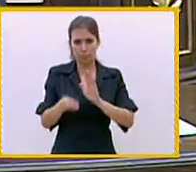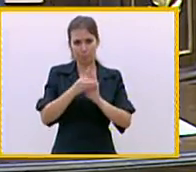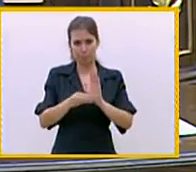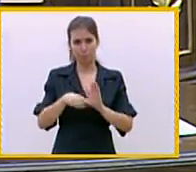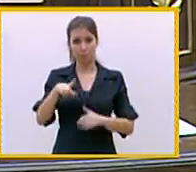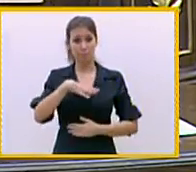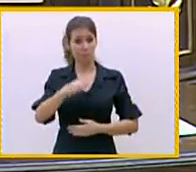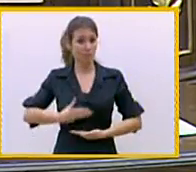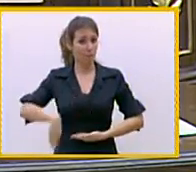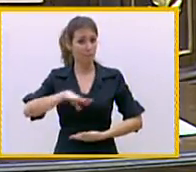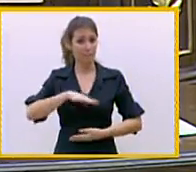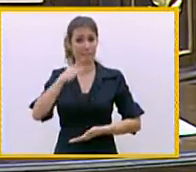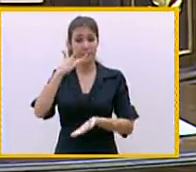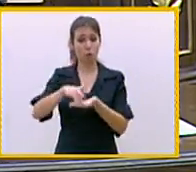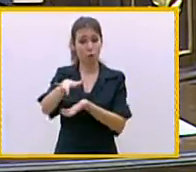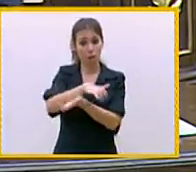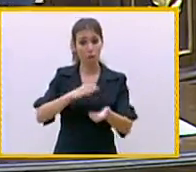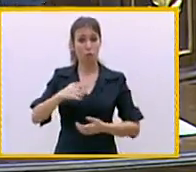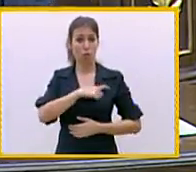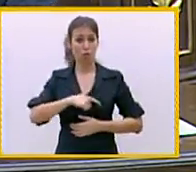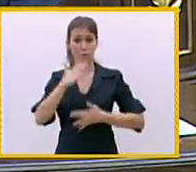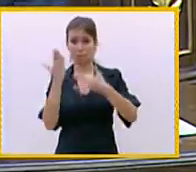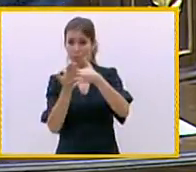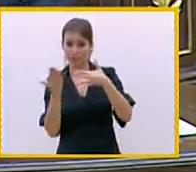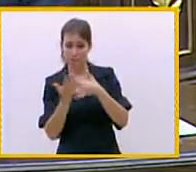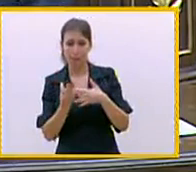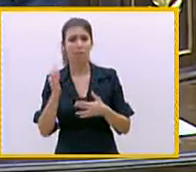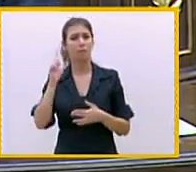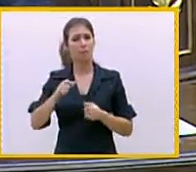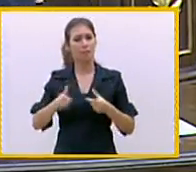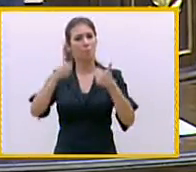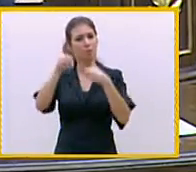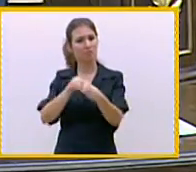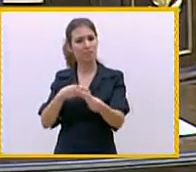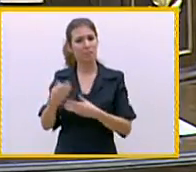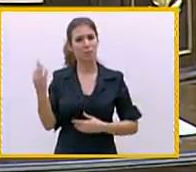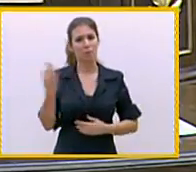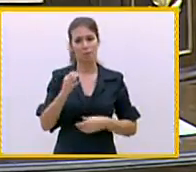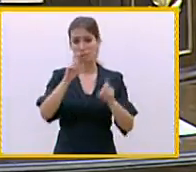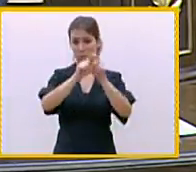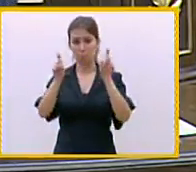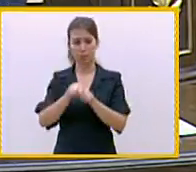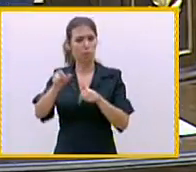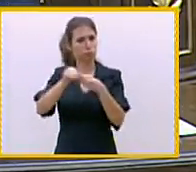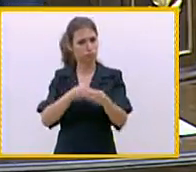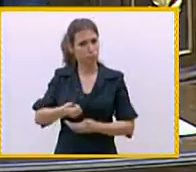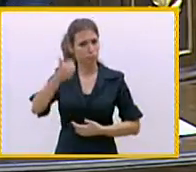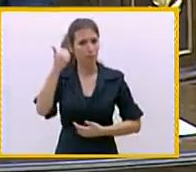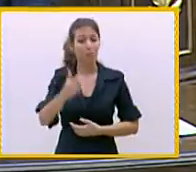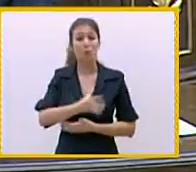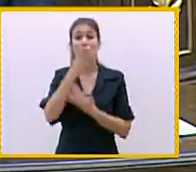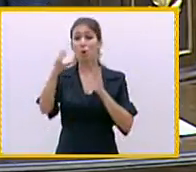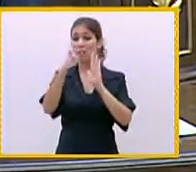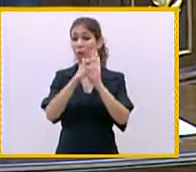solución de conflictos de las comisiones paritarias. Dota de mayor flexibilidad a las empresas al ajustar las cláusulas de